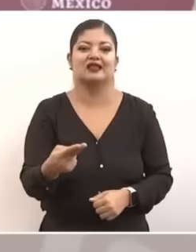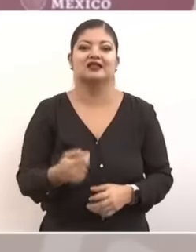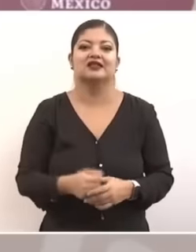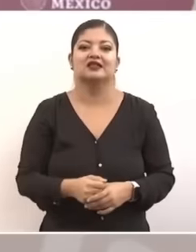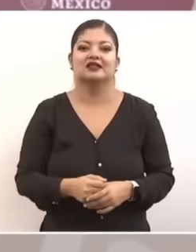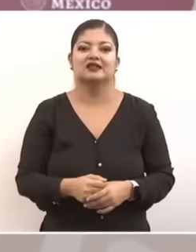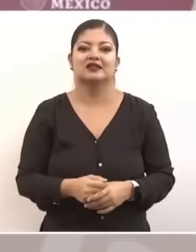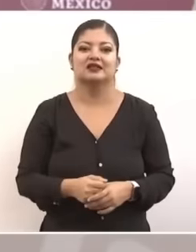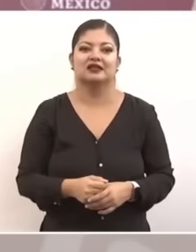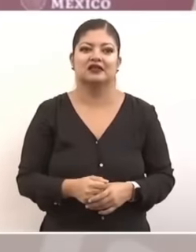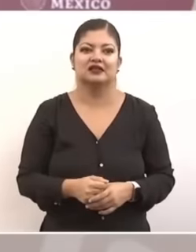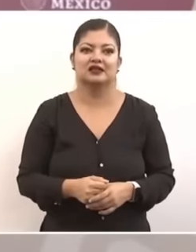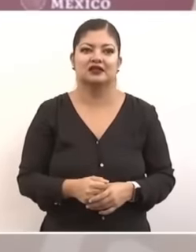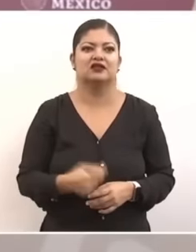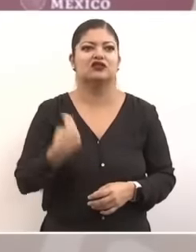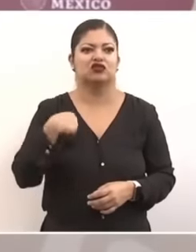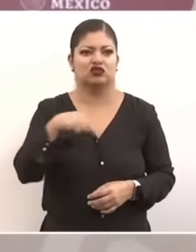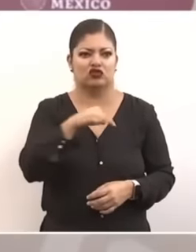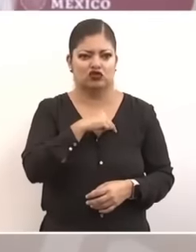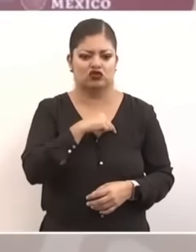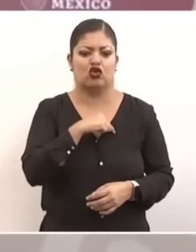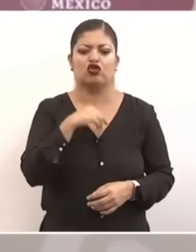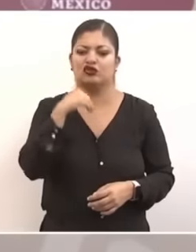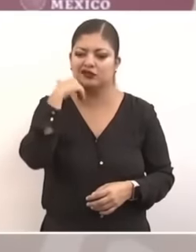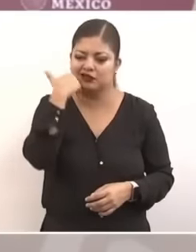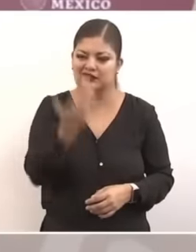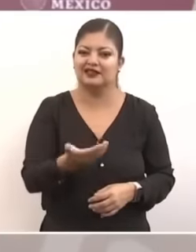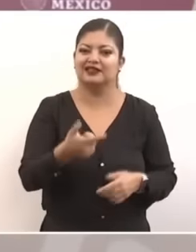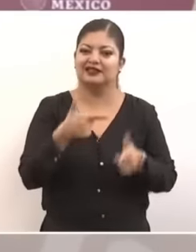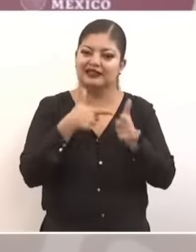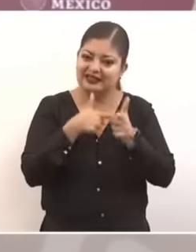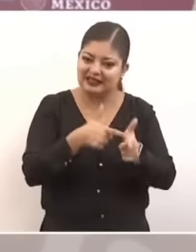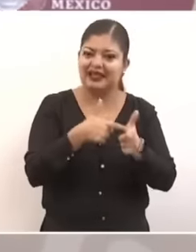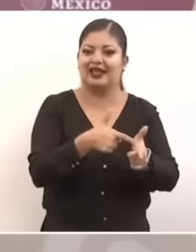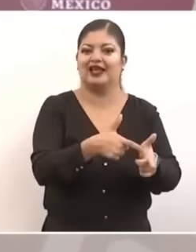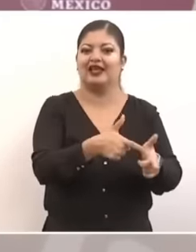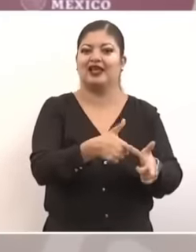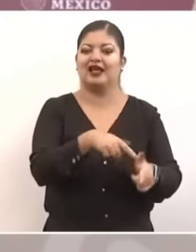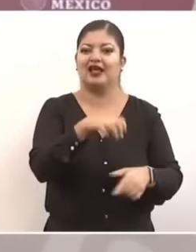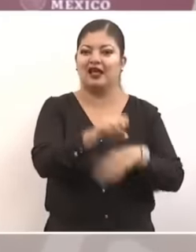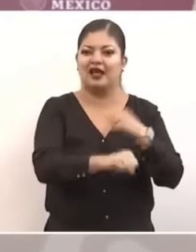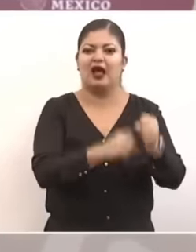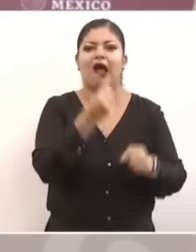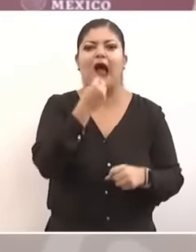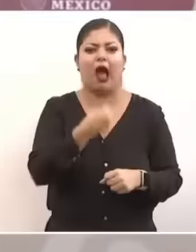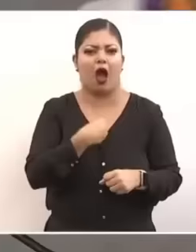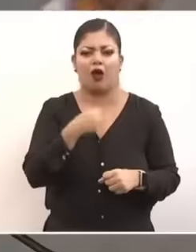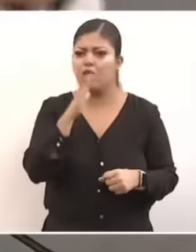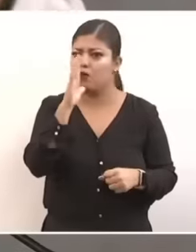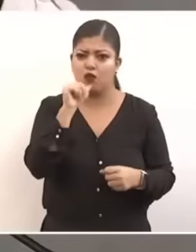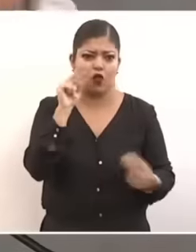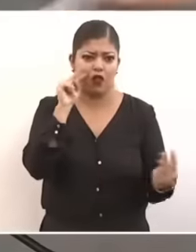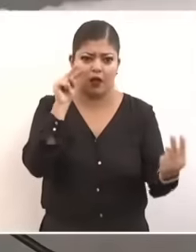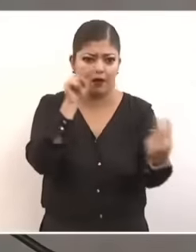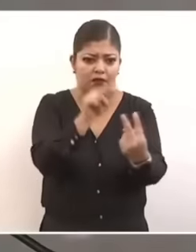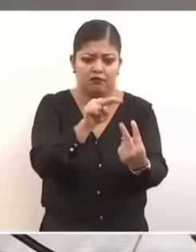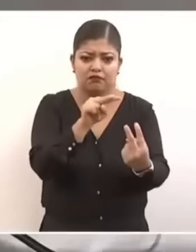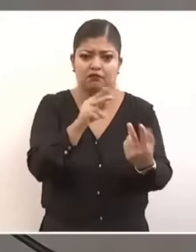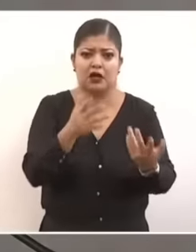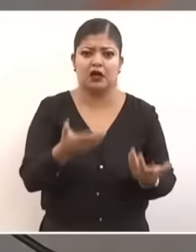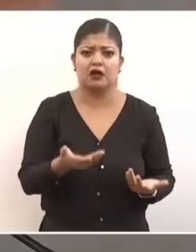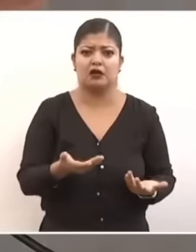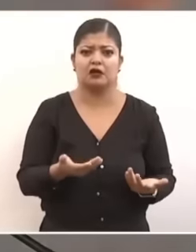a seguir queriendo, aunque no podamos vernos.